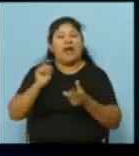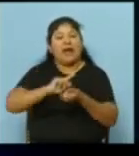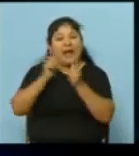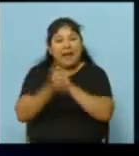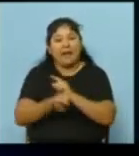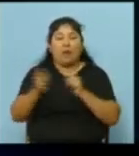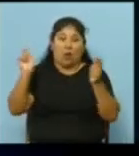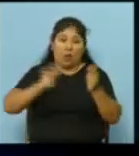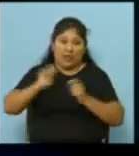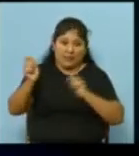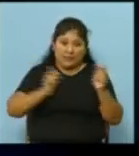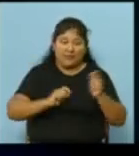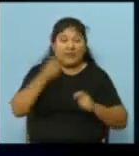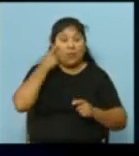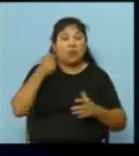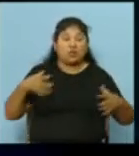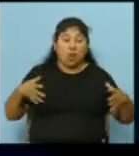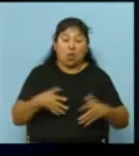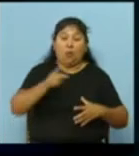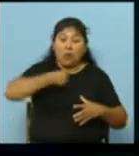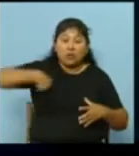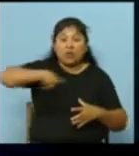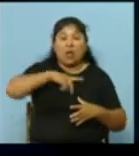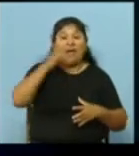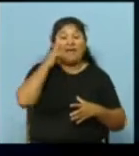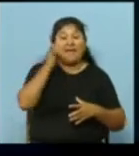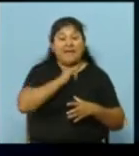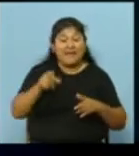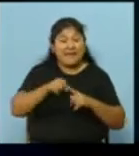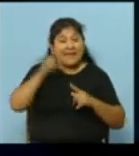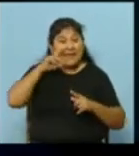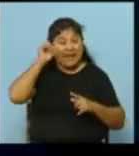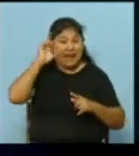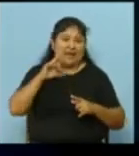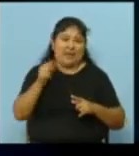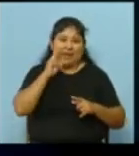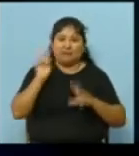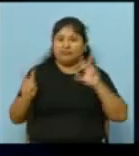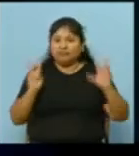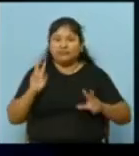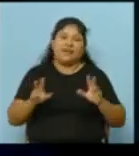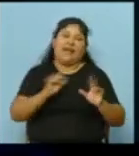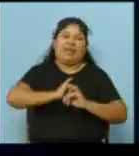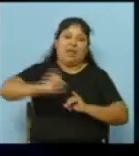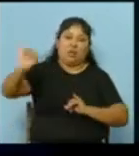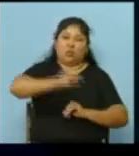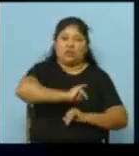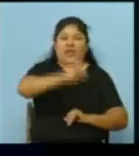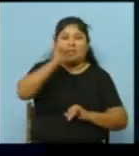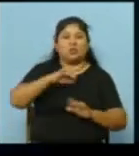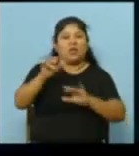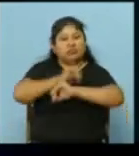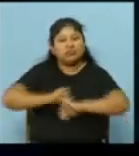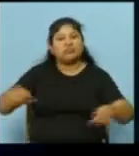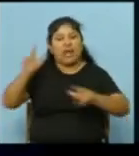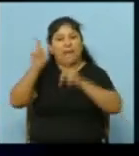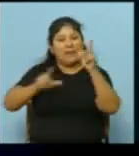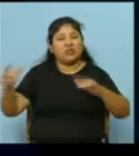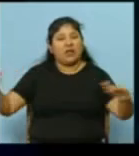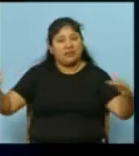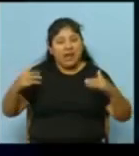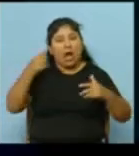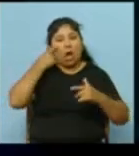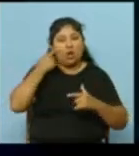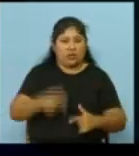participando de cada una de las peleas del pueblo trabajador denunciando a esta casta política que como lo hicimos en julio y son mi compañero alejandro